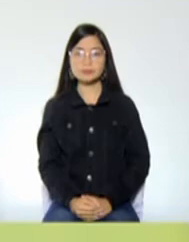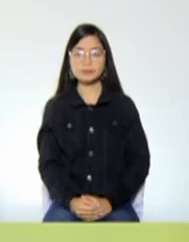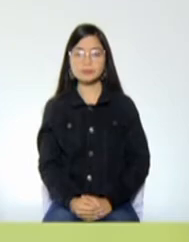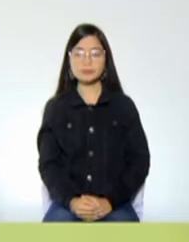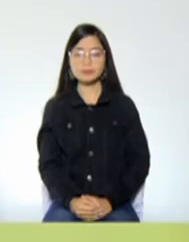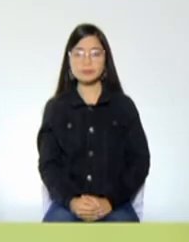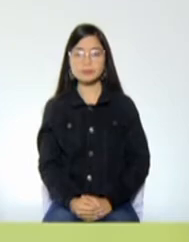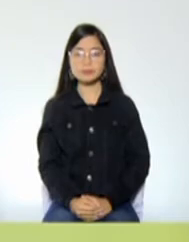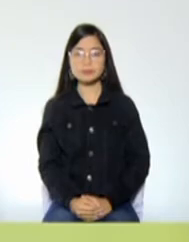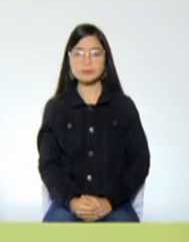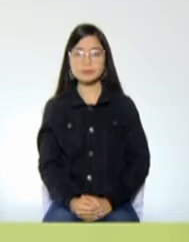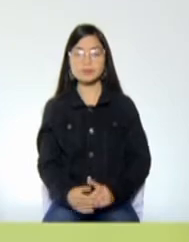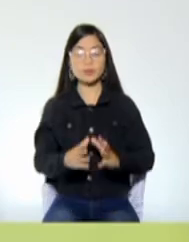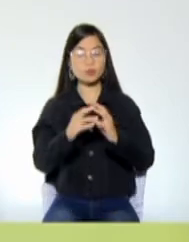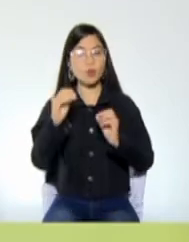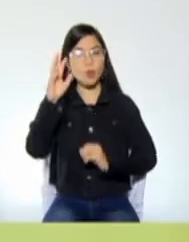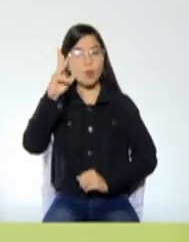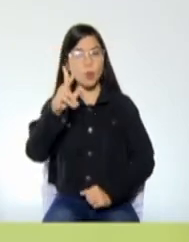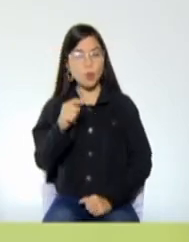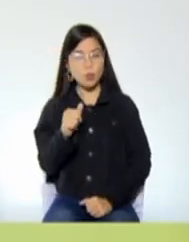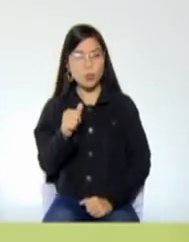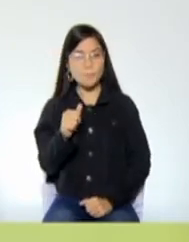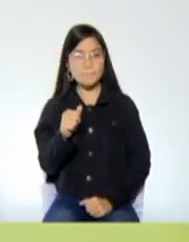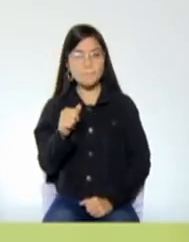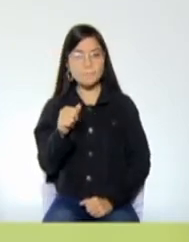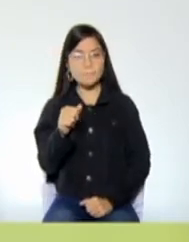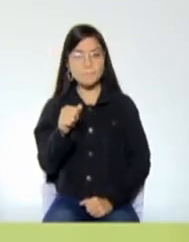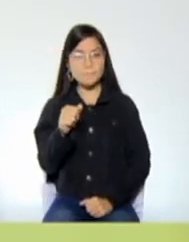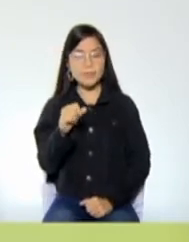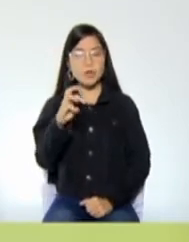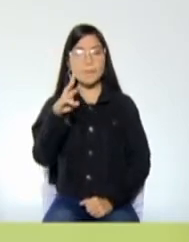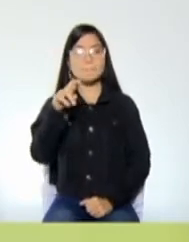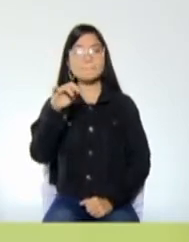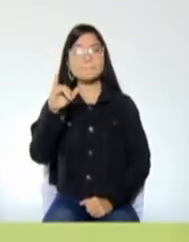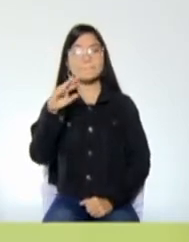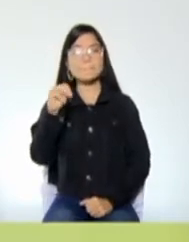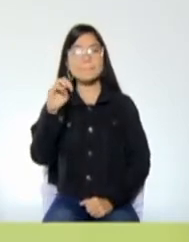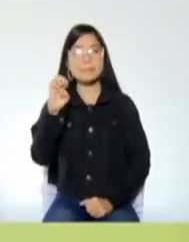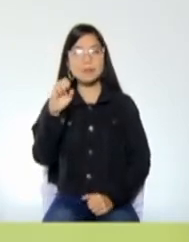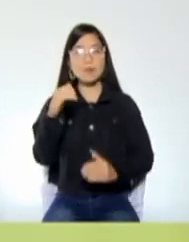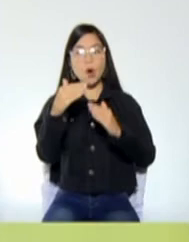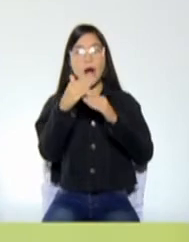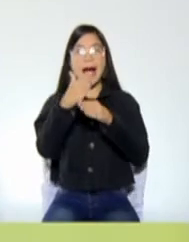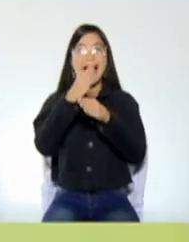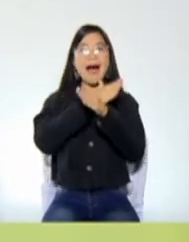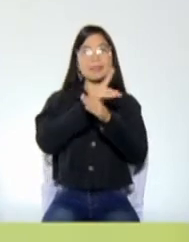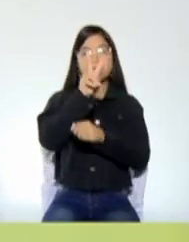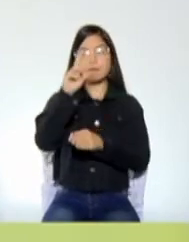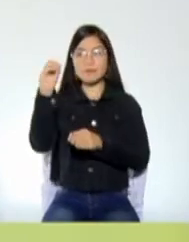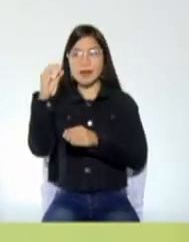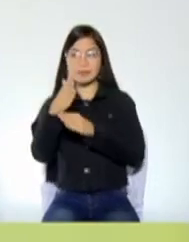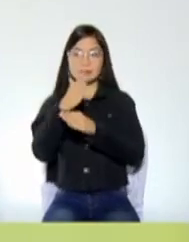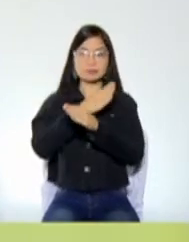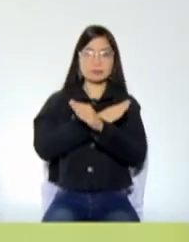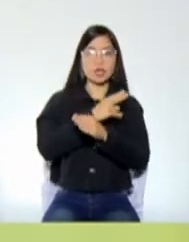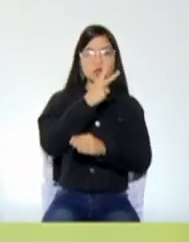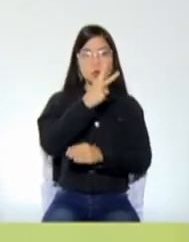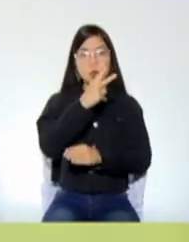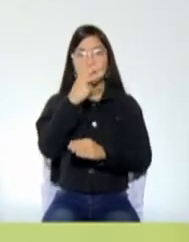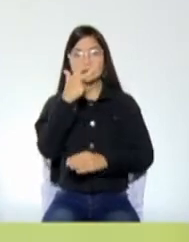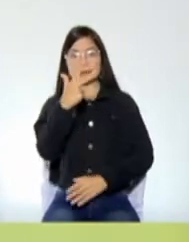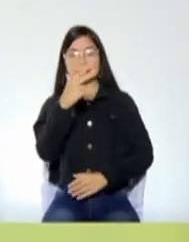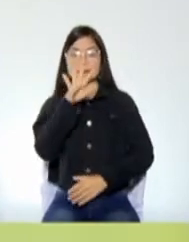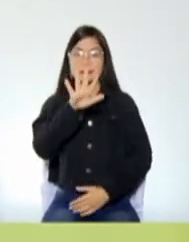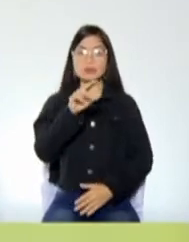primos que están por debajo del número 20 serán vitales e importantes para los futuros ejercicios que el niño deba desarrollar. Estamos hablando entonces del número